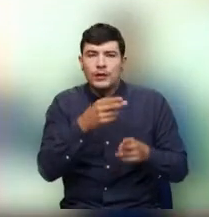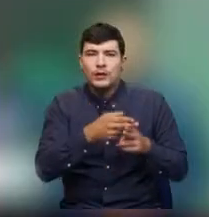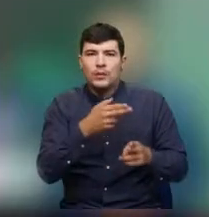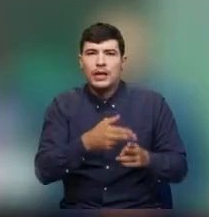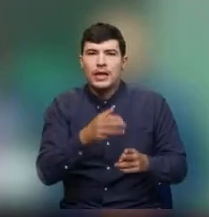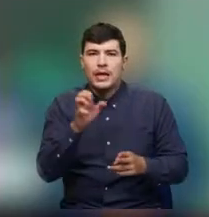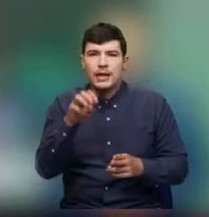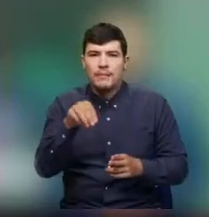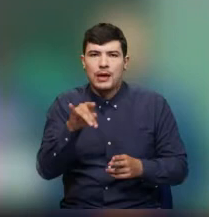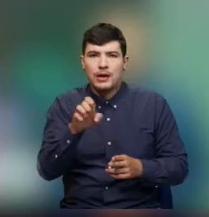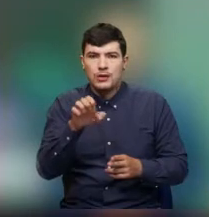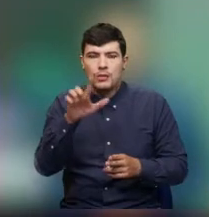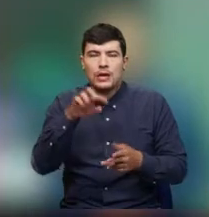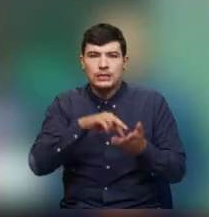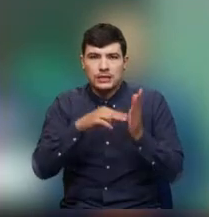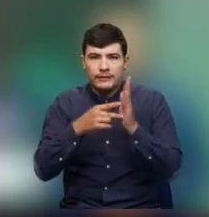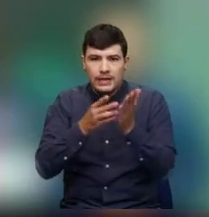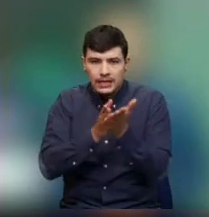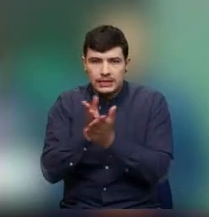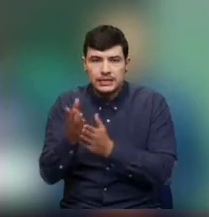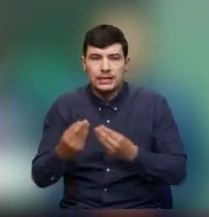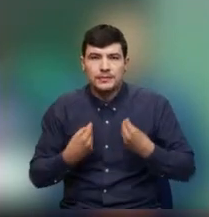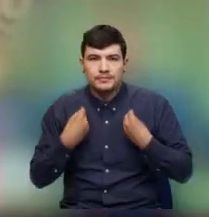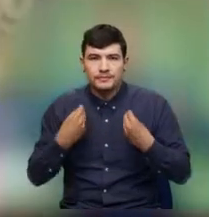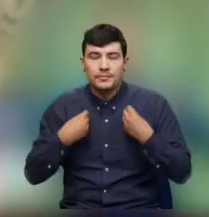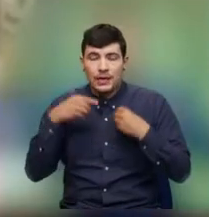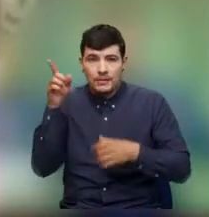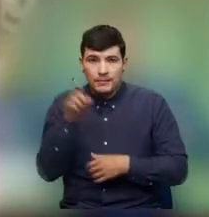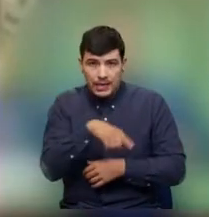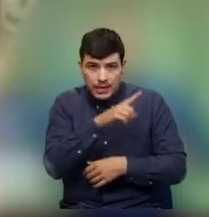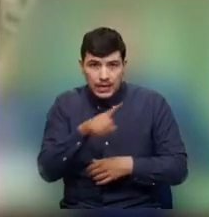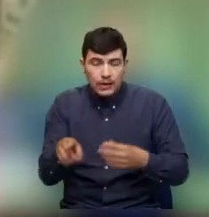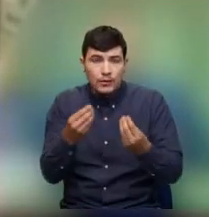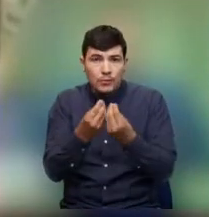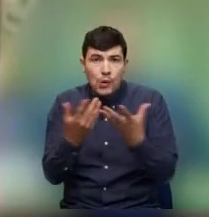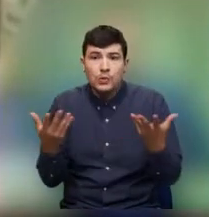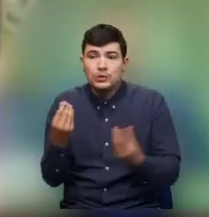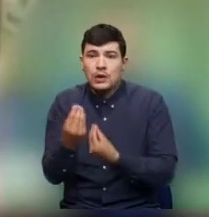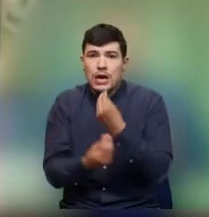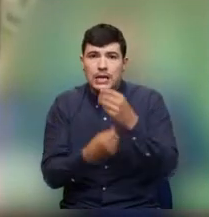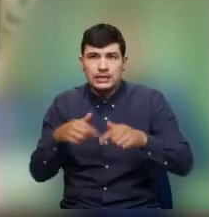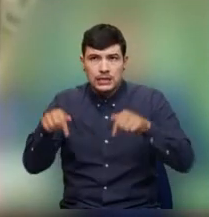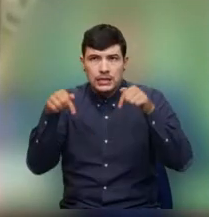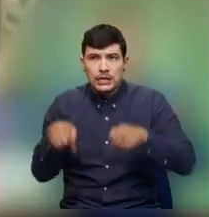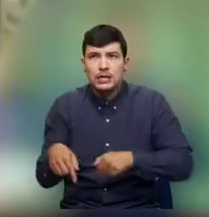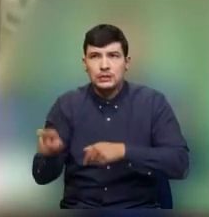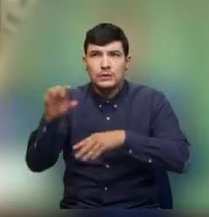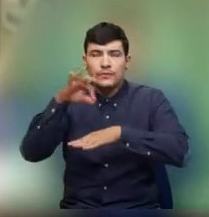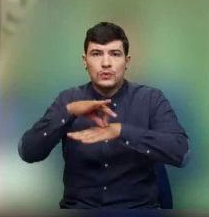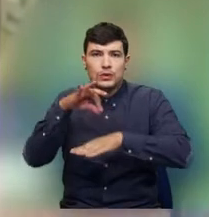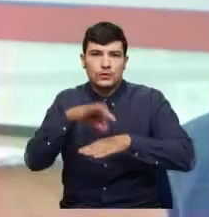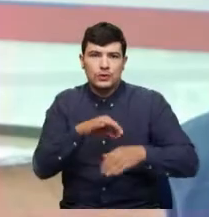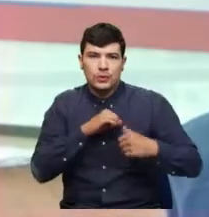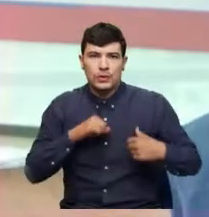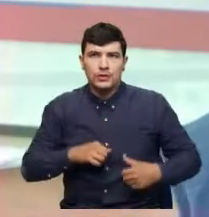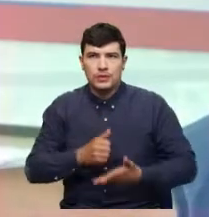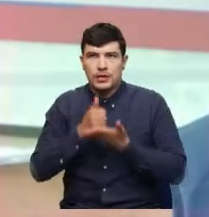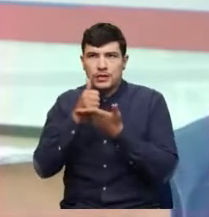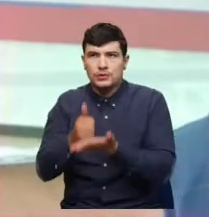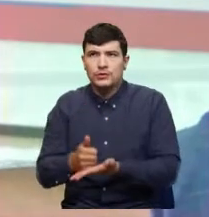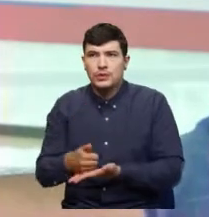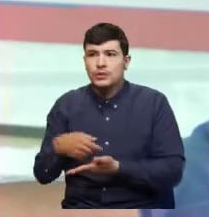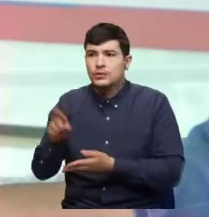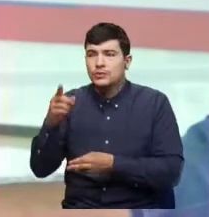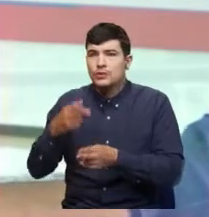sobrevivir, este sería un milagro más de los muchos que a diario ocurren en la Fundación Cardiovascular. Le iba a